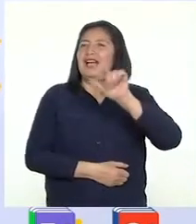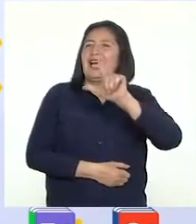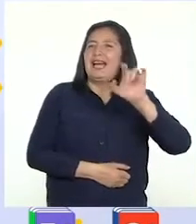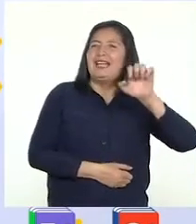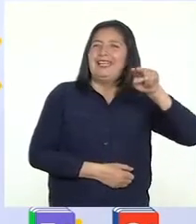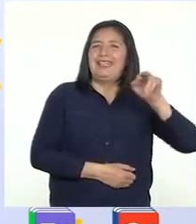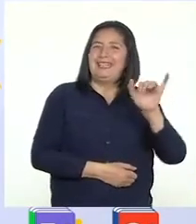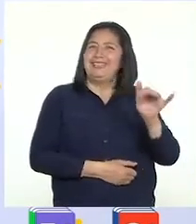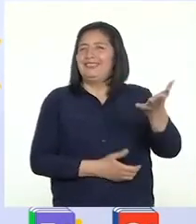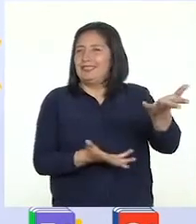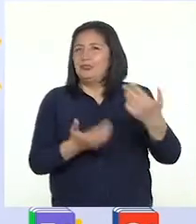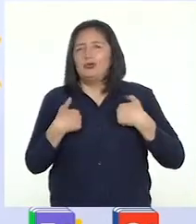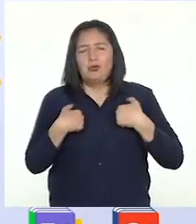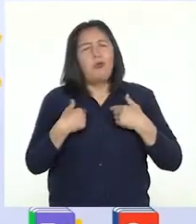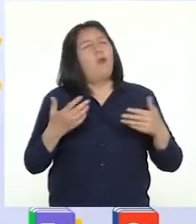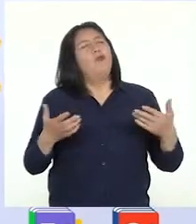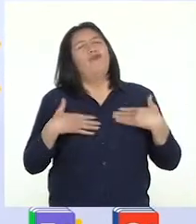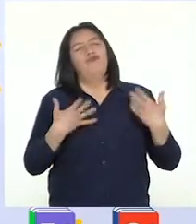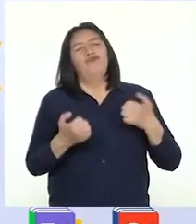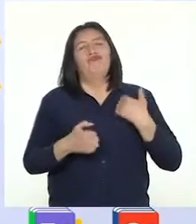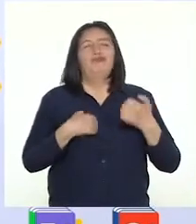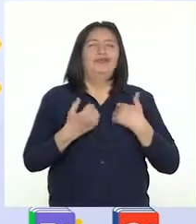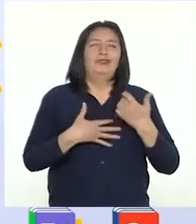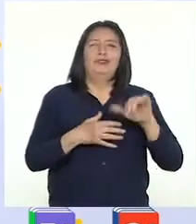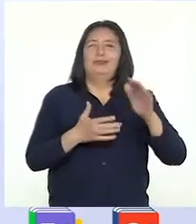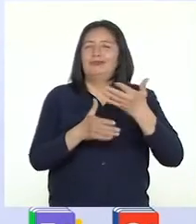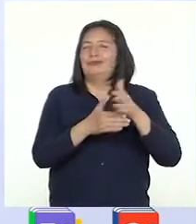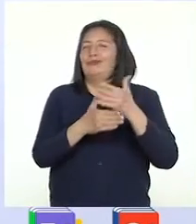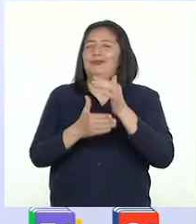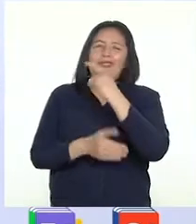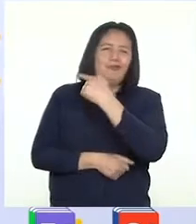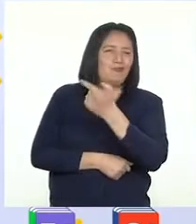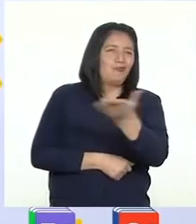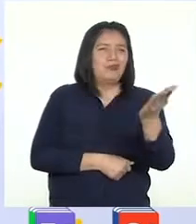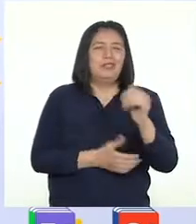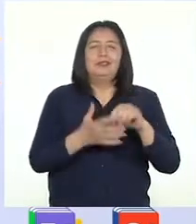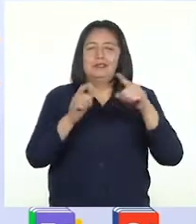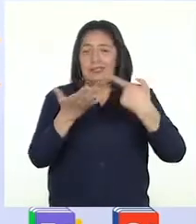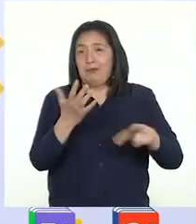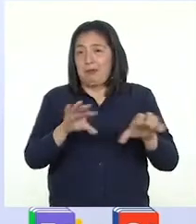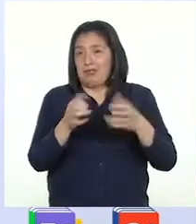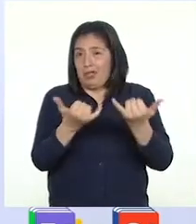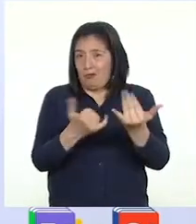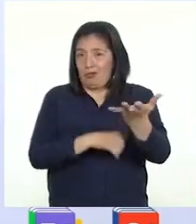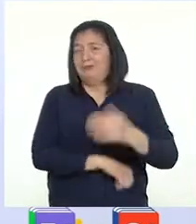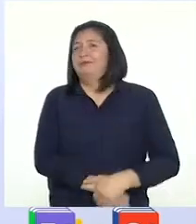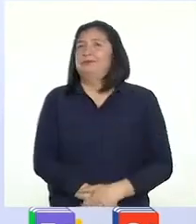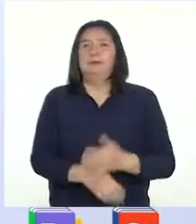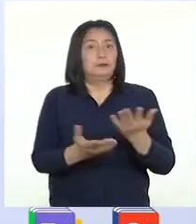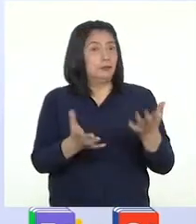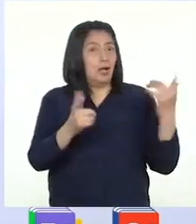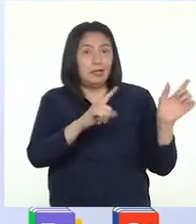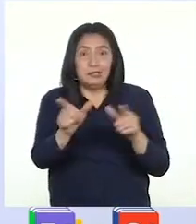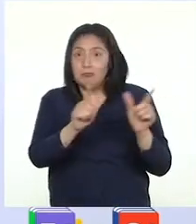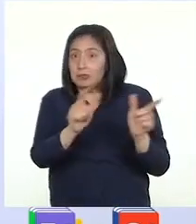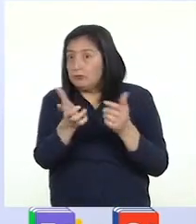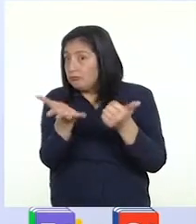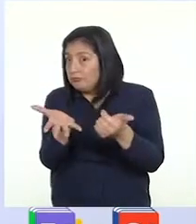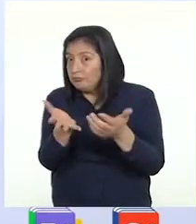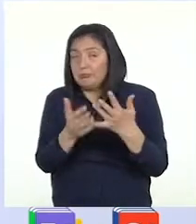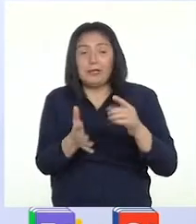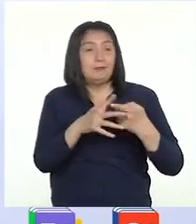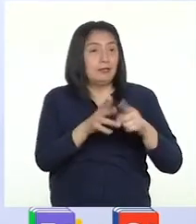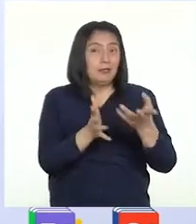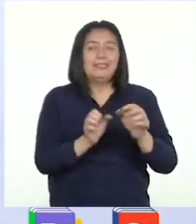Aleni Fernández y estoy muy emocionada por compartir con ustedes la actividad de hoy. ¿Están listas y listos